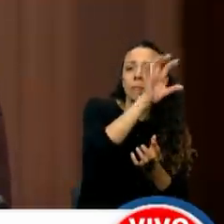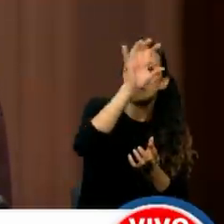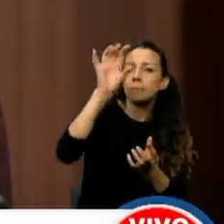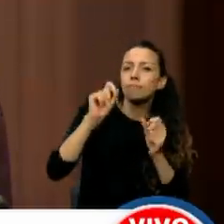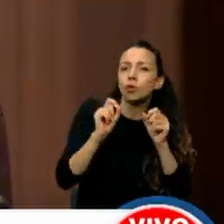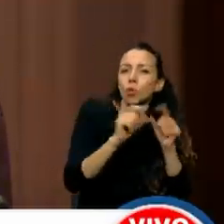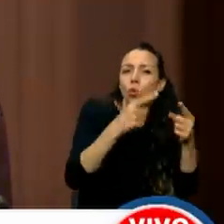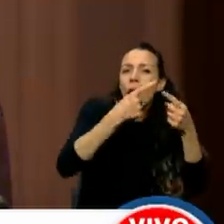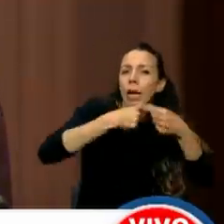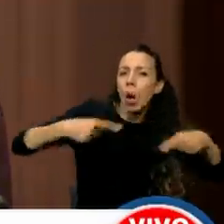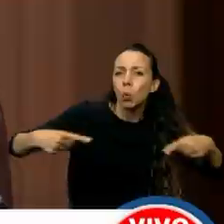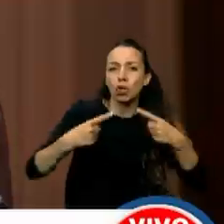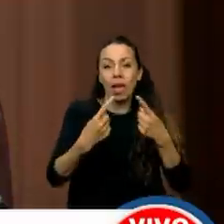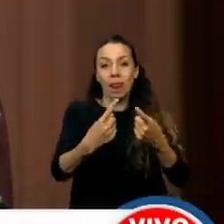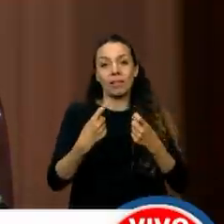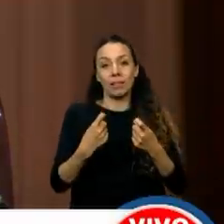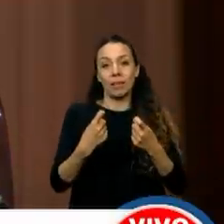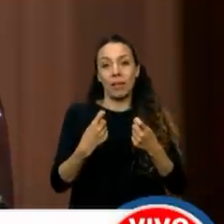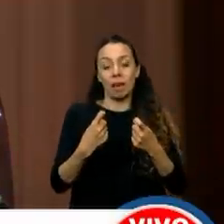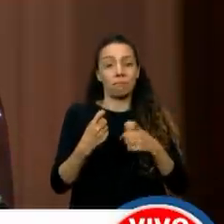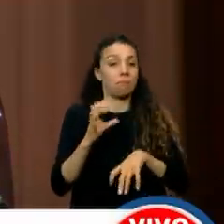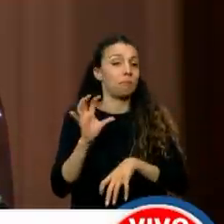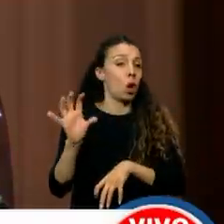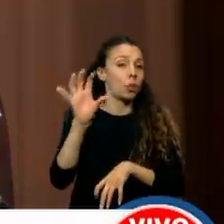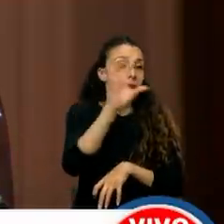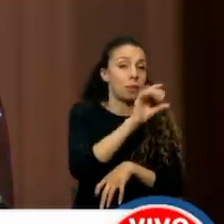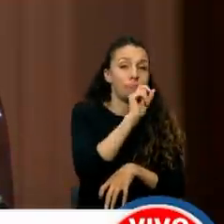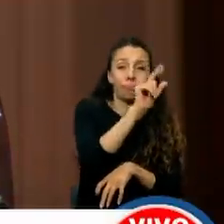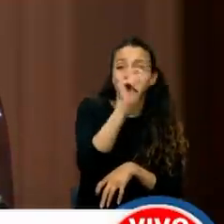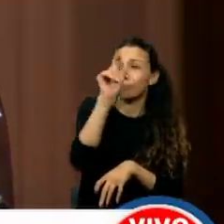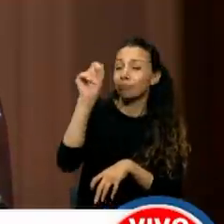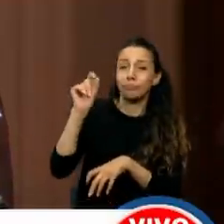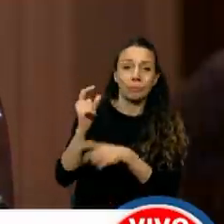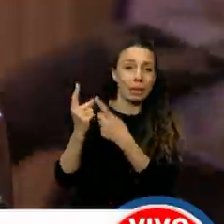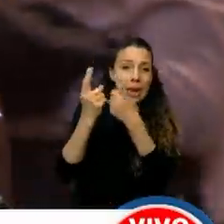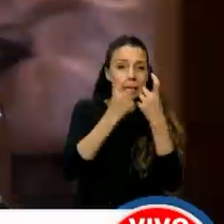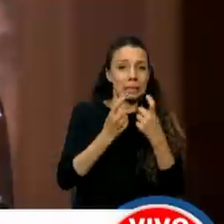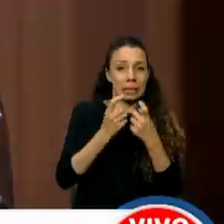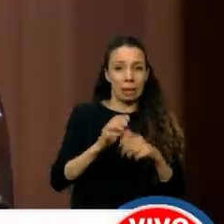nuestras provincias y todo el país soy escuche